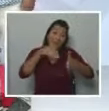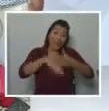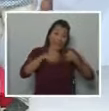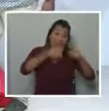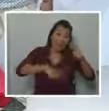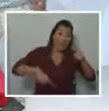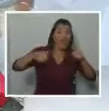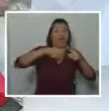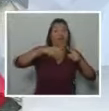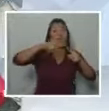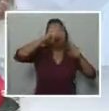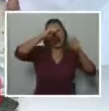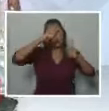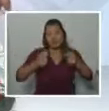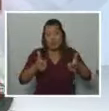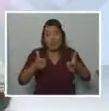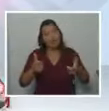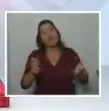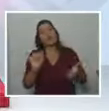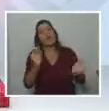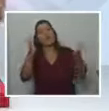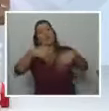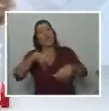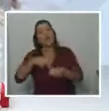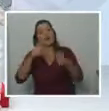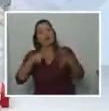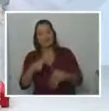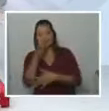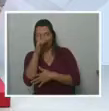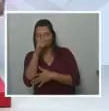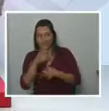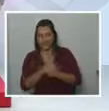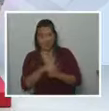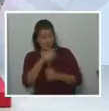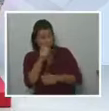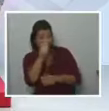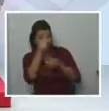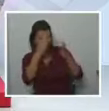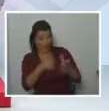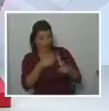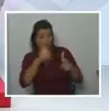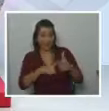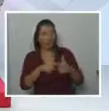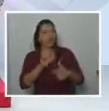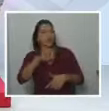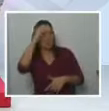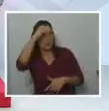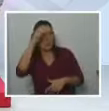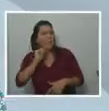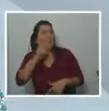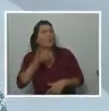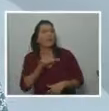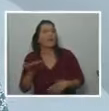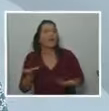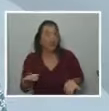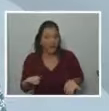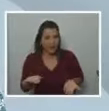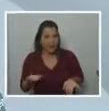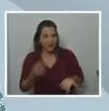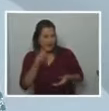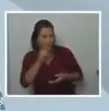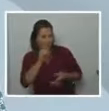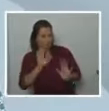Fortuna. ¿Tampoco? No, no. Glenford, liguista, entonces. Liguista, pimpín. ¿Qué dice usted? ¿Qué dice usted para mañana? Vamos a ver,